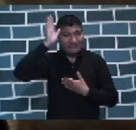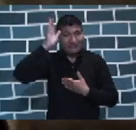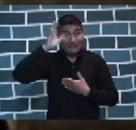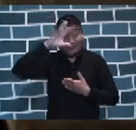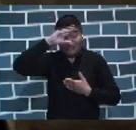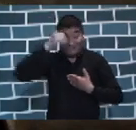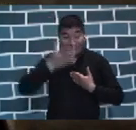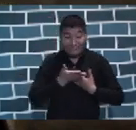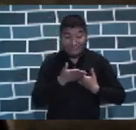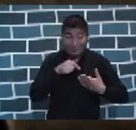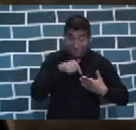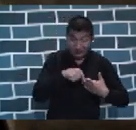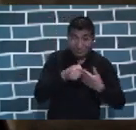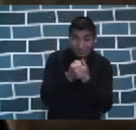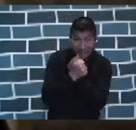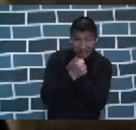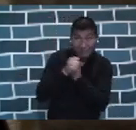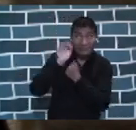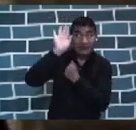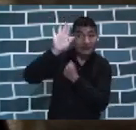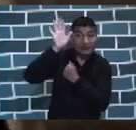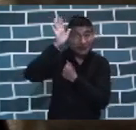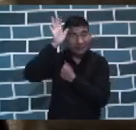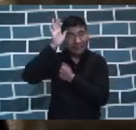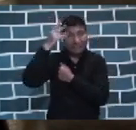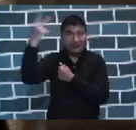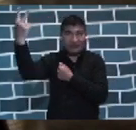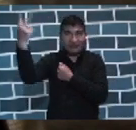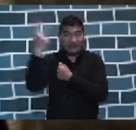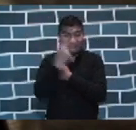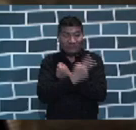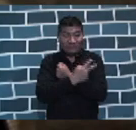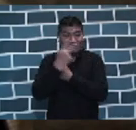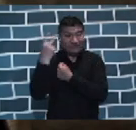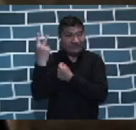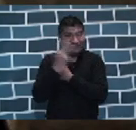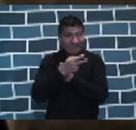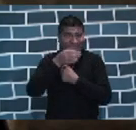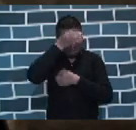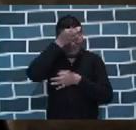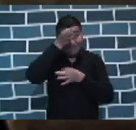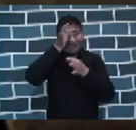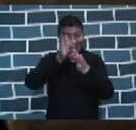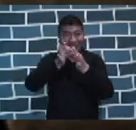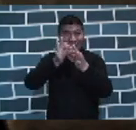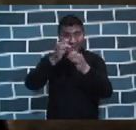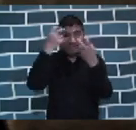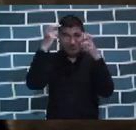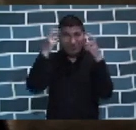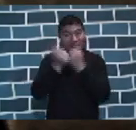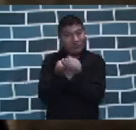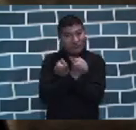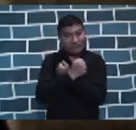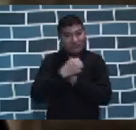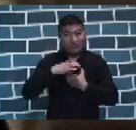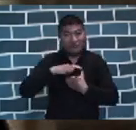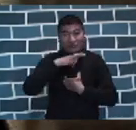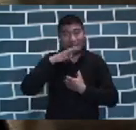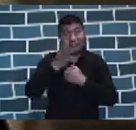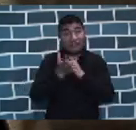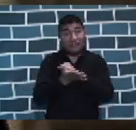hijo ama al padre y que esta relación paternal y filial es amor espíritu santo